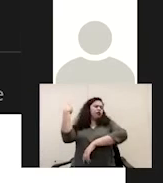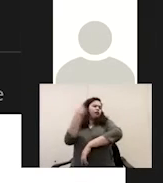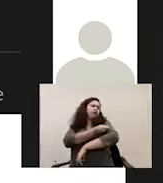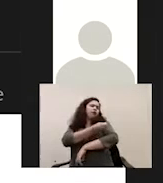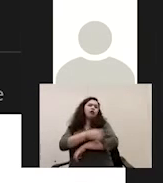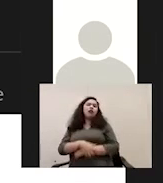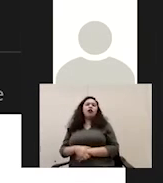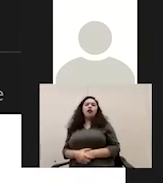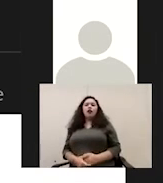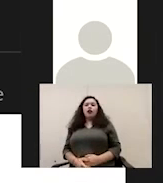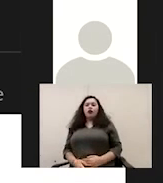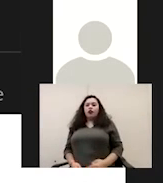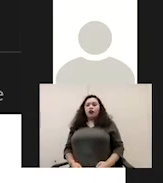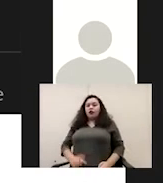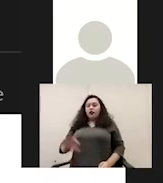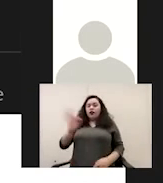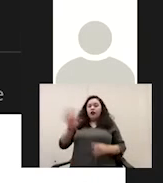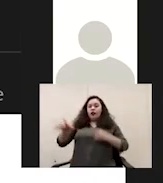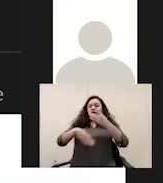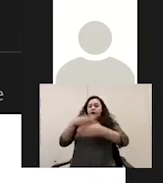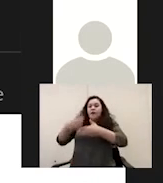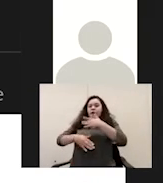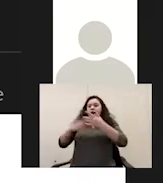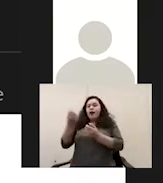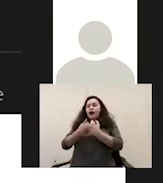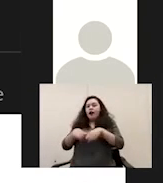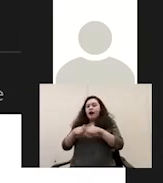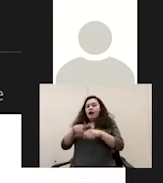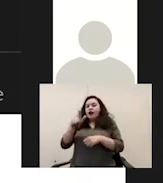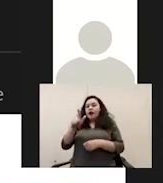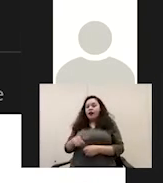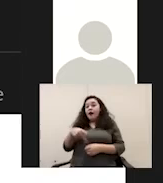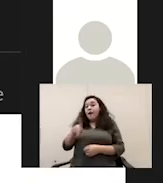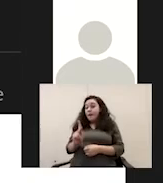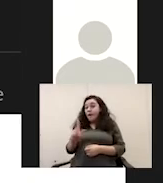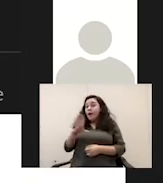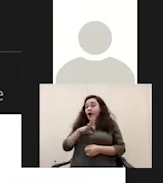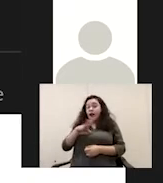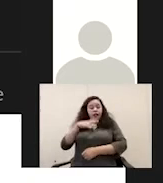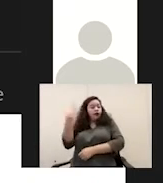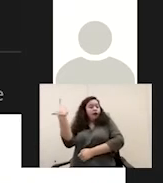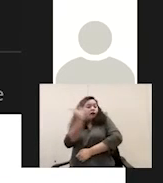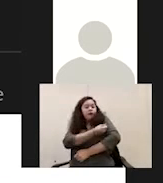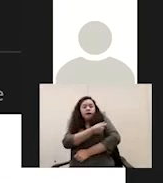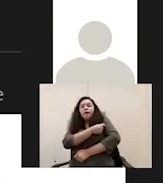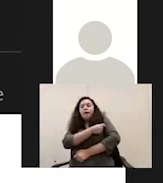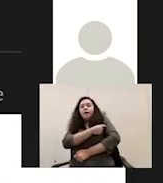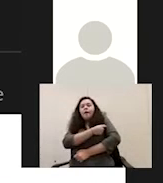podrían llegar a ser residuos sanitarios. Sin embargo, Si son jeringas que se